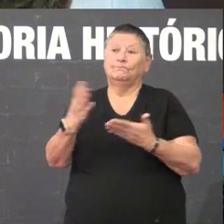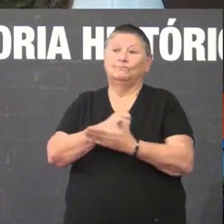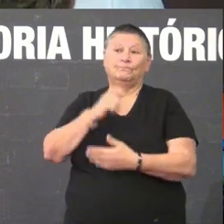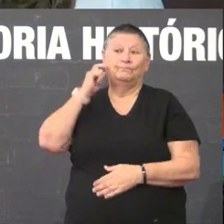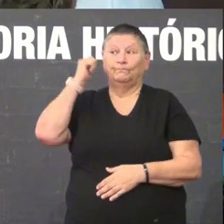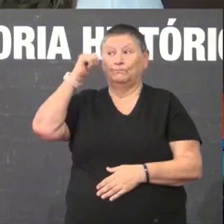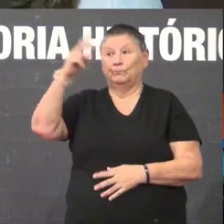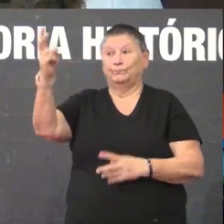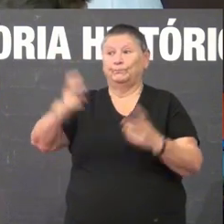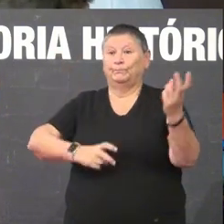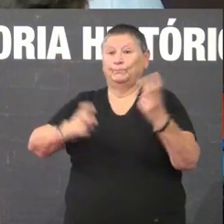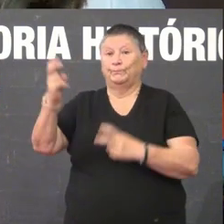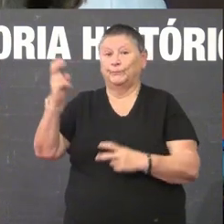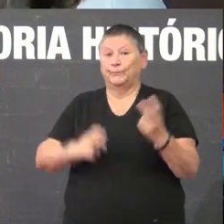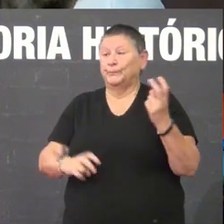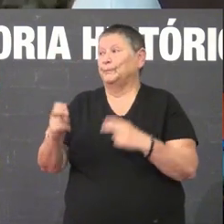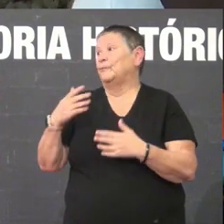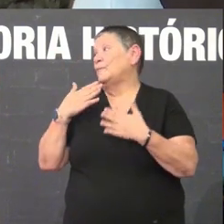estar aquí gracias